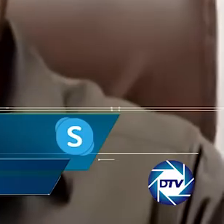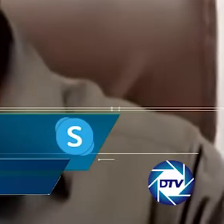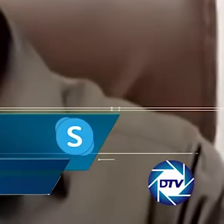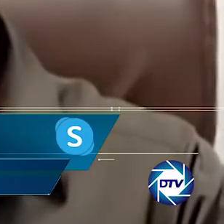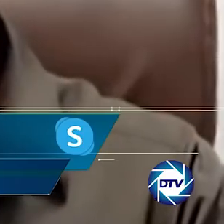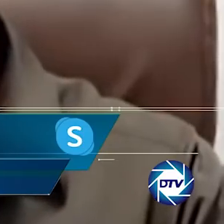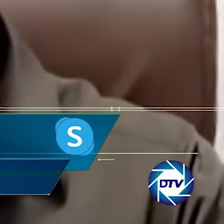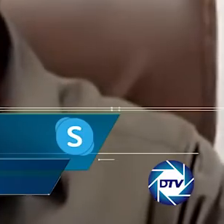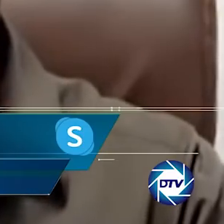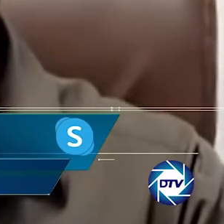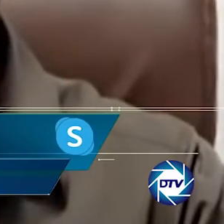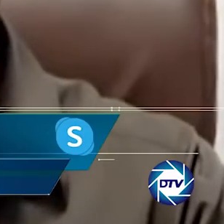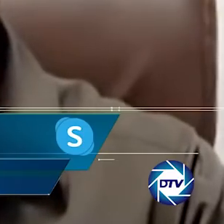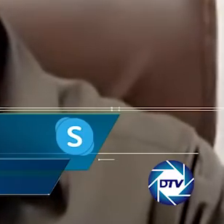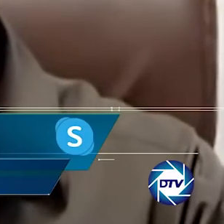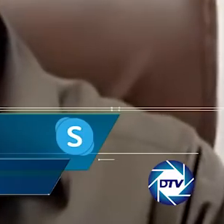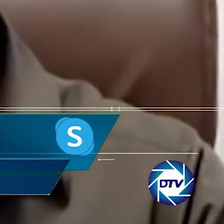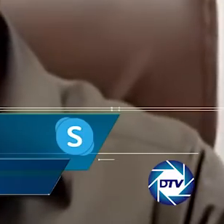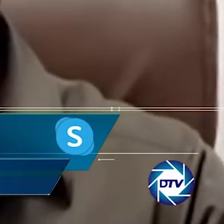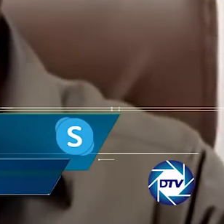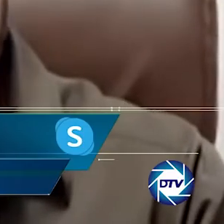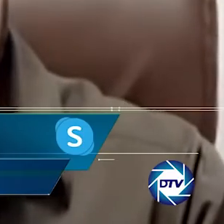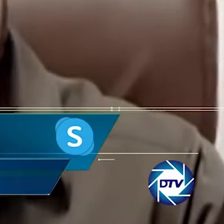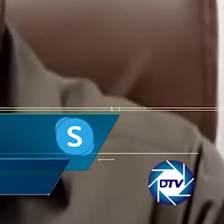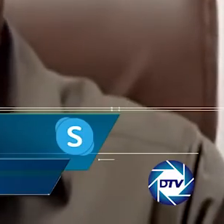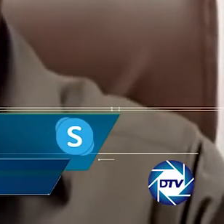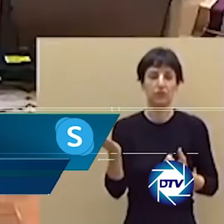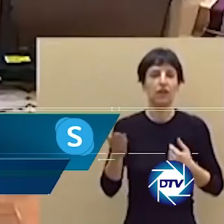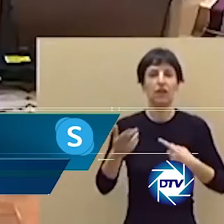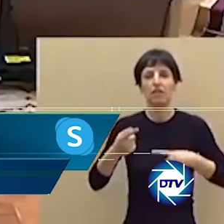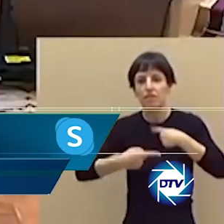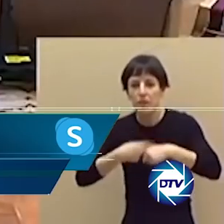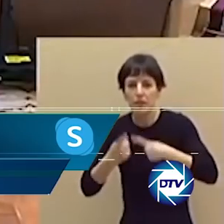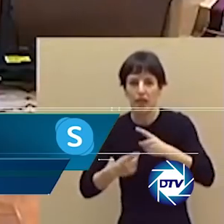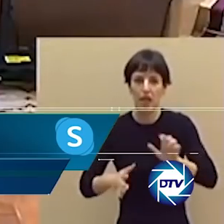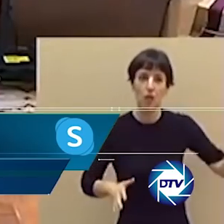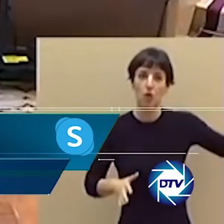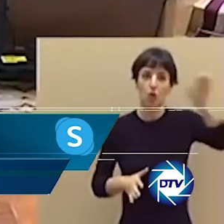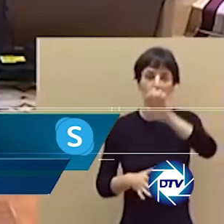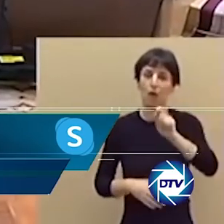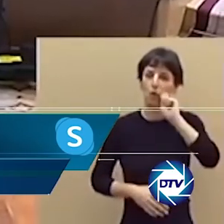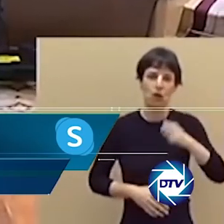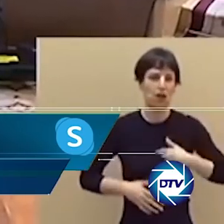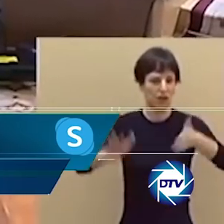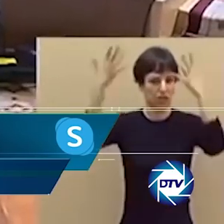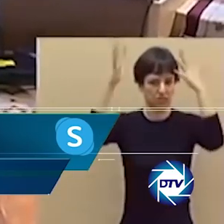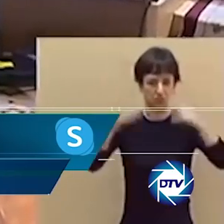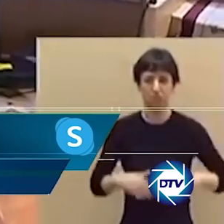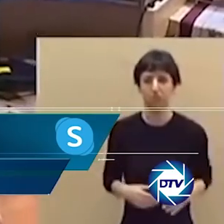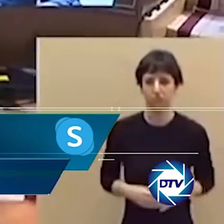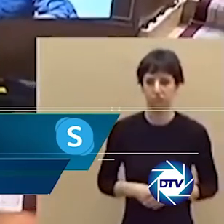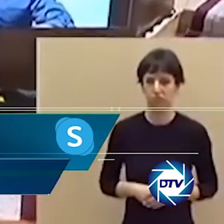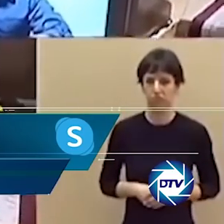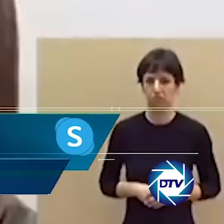por Rusia en el caso de que se unan a la OTAN, cosa que van a hacer pese a las amenazas, según todo indica, es decir, que estamos ante